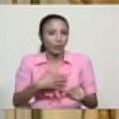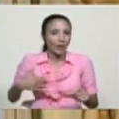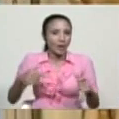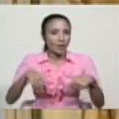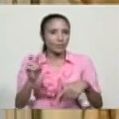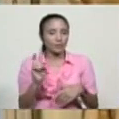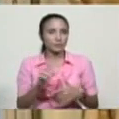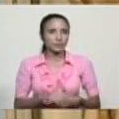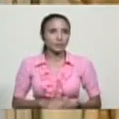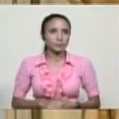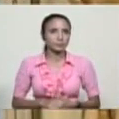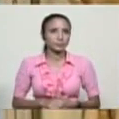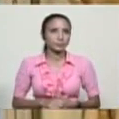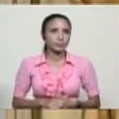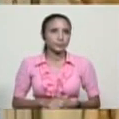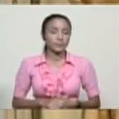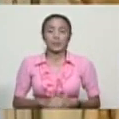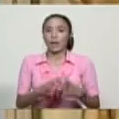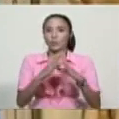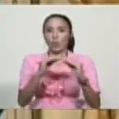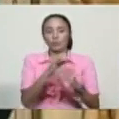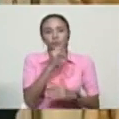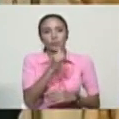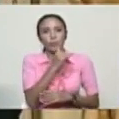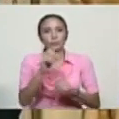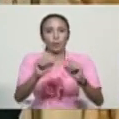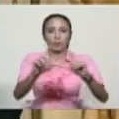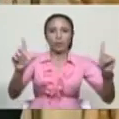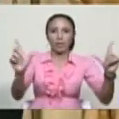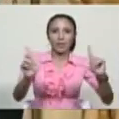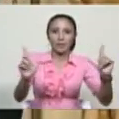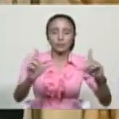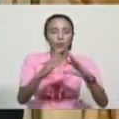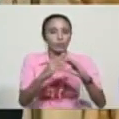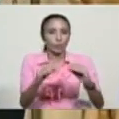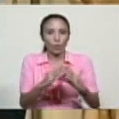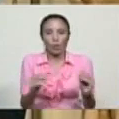Con la complicidad de los grandes medios de comunicación.